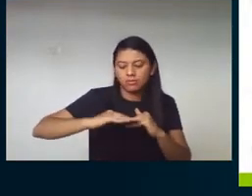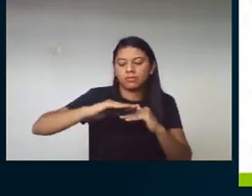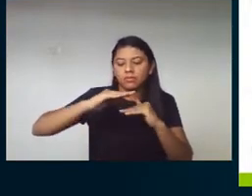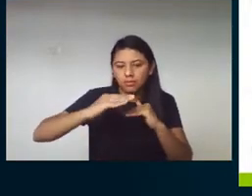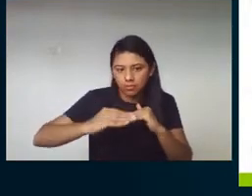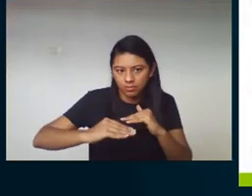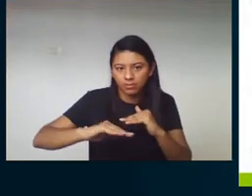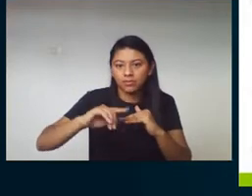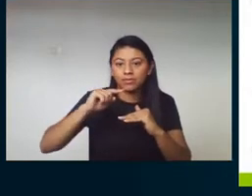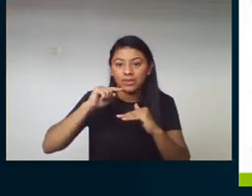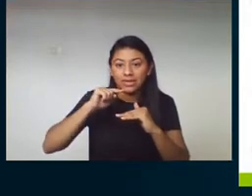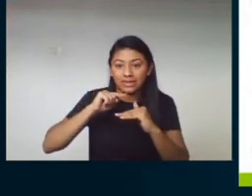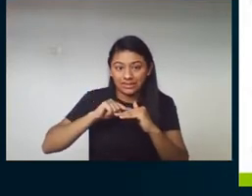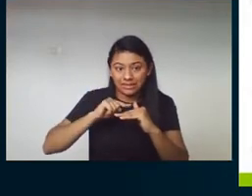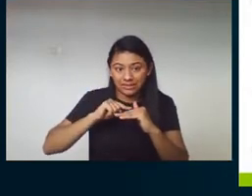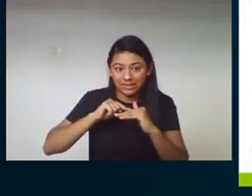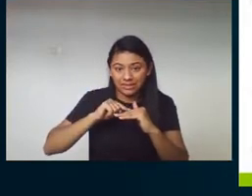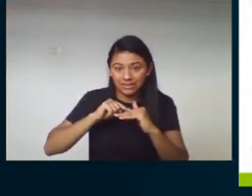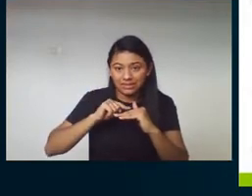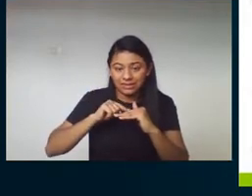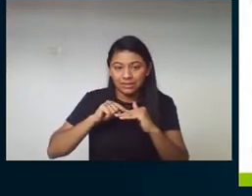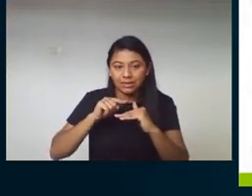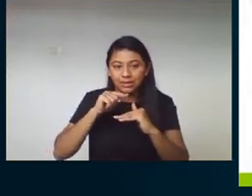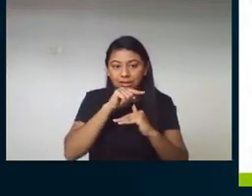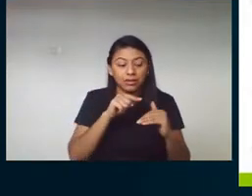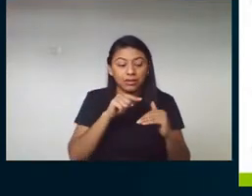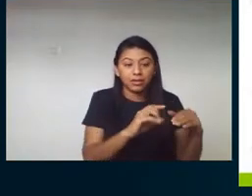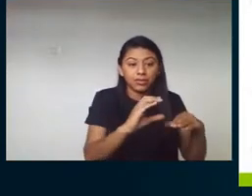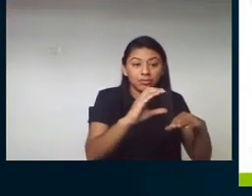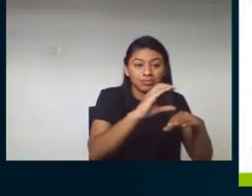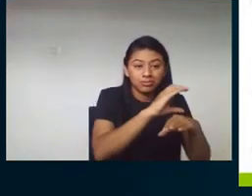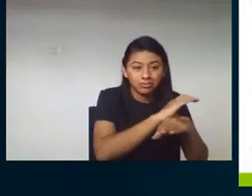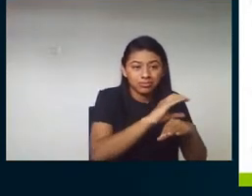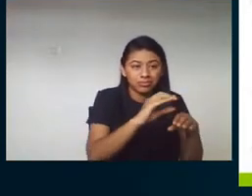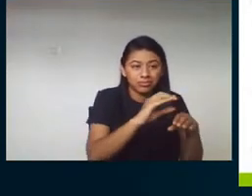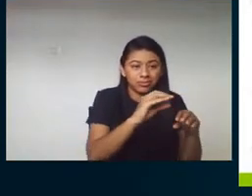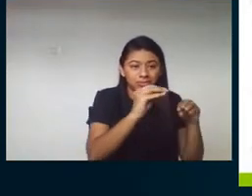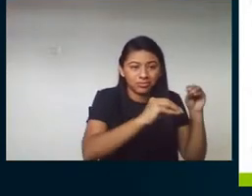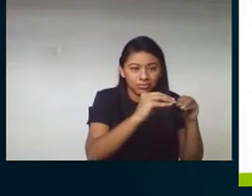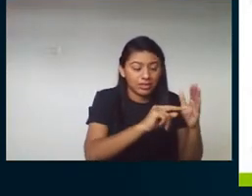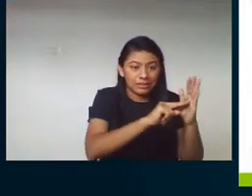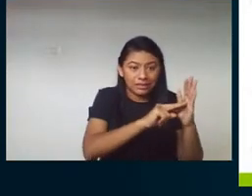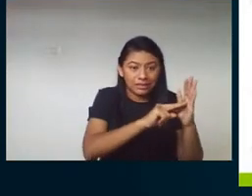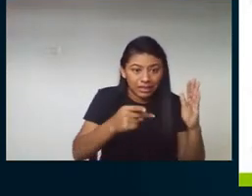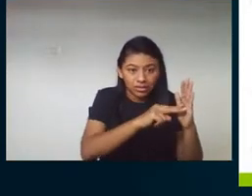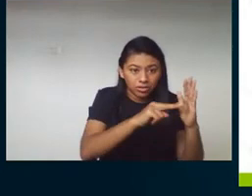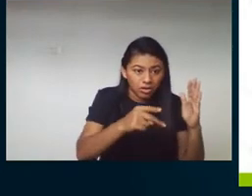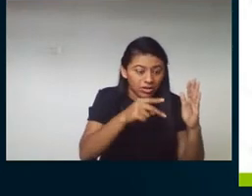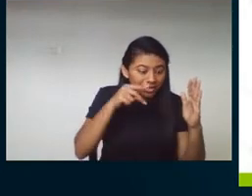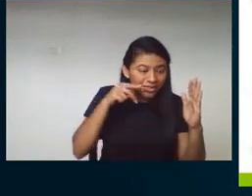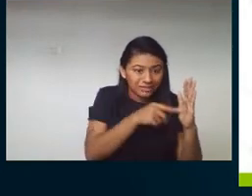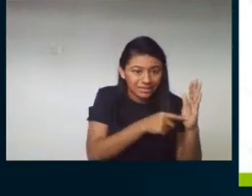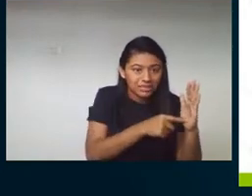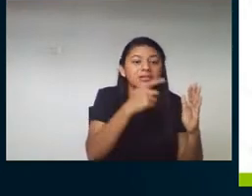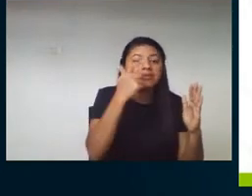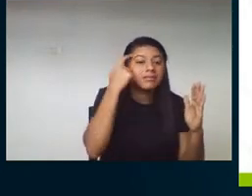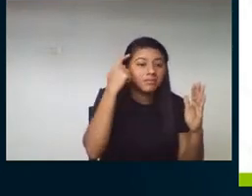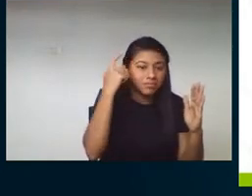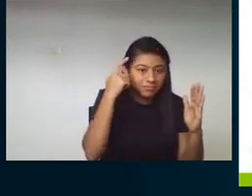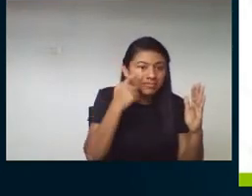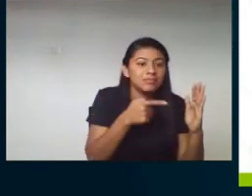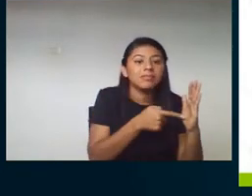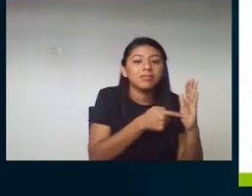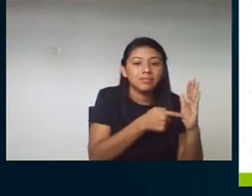Digital Twin, que es lo que se señala aquí en los circulitos amarillos. Mientras que en el radio interno, en la pared que queda adyacente a